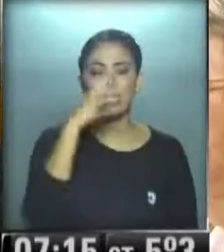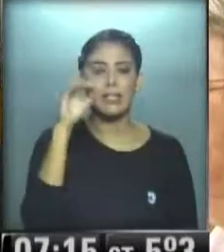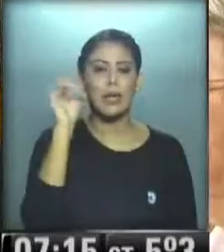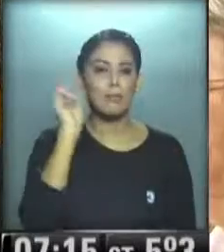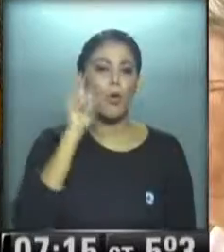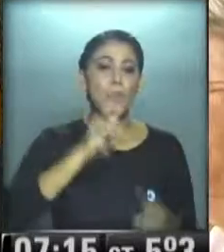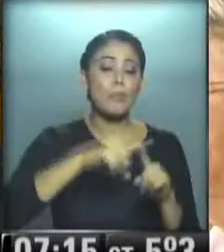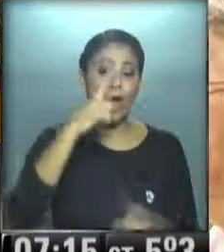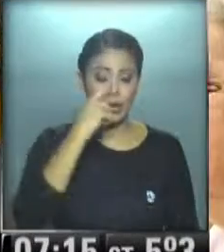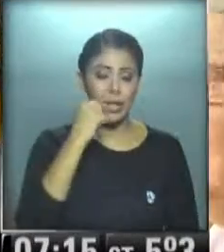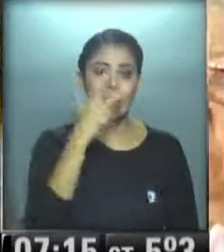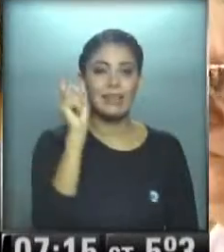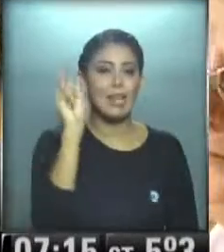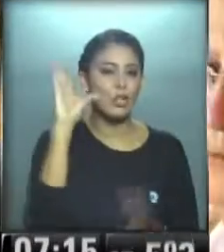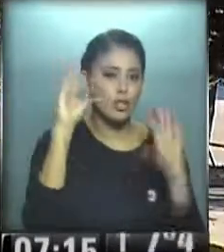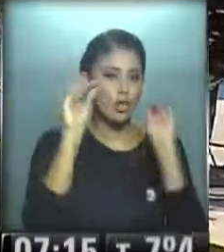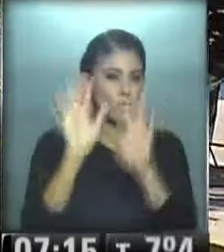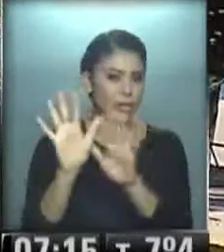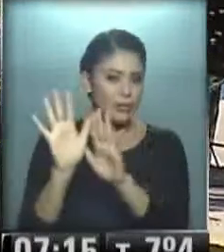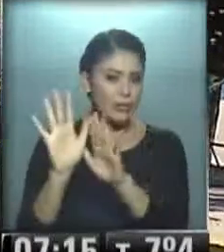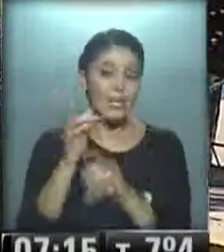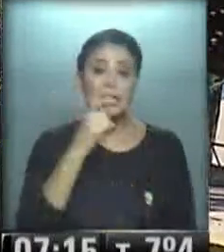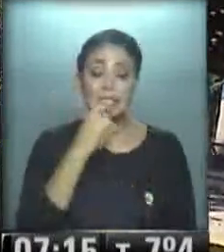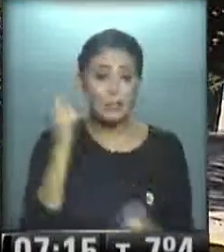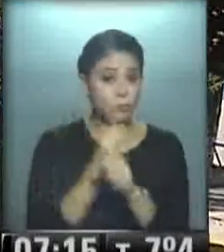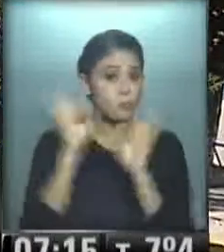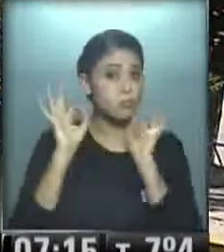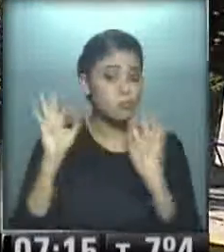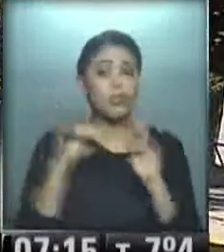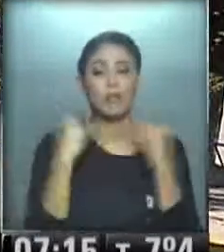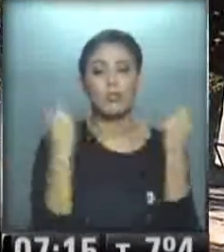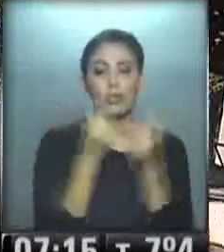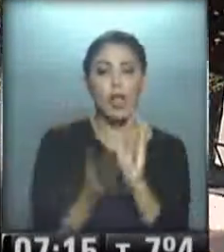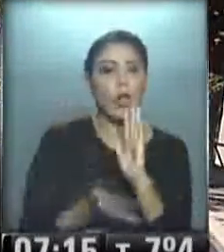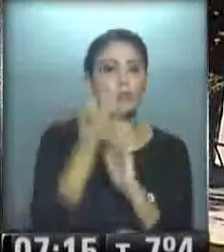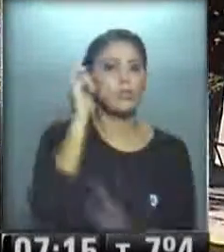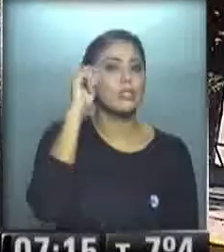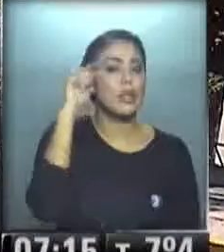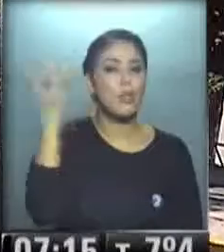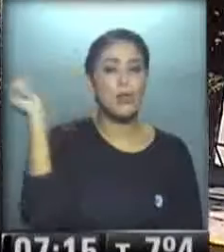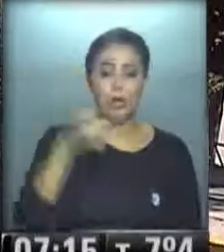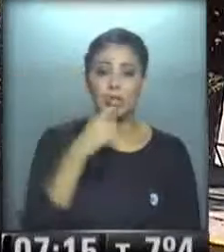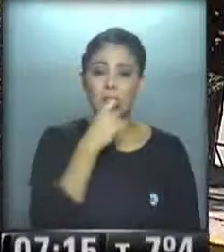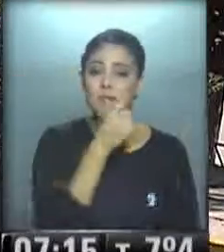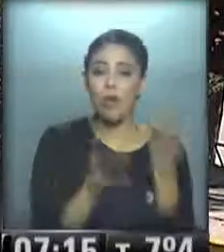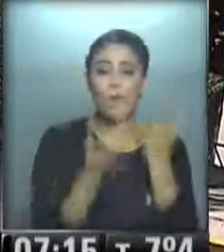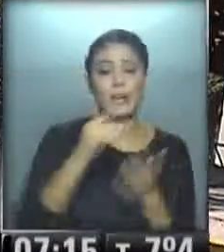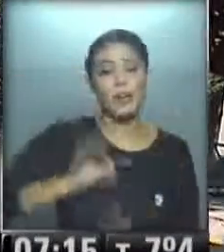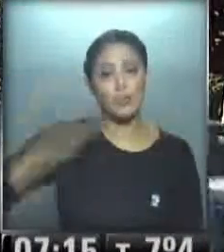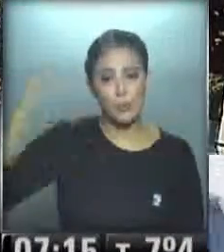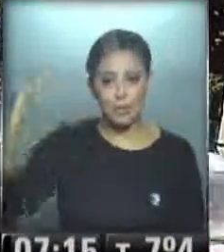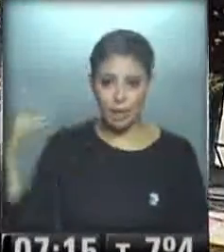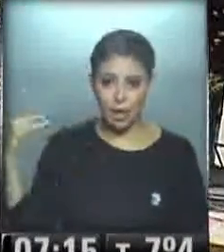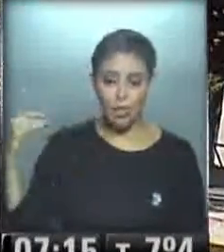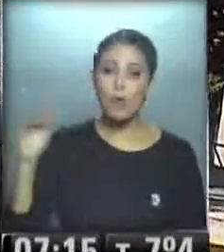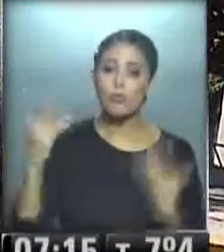por día y pasarán tres noches fuera de casa. De concretarse, las cifras representarán un incremento del 31% respecto de las registradas el año pasado